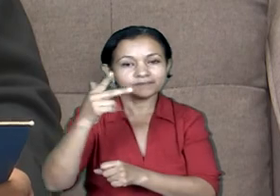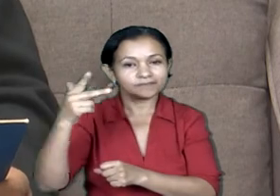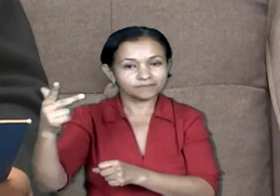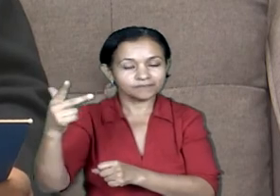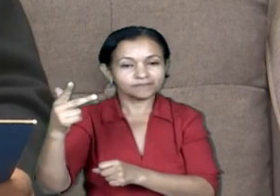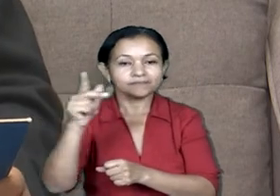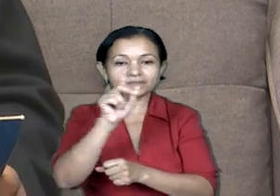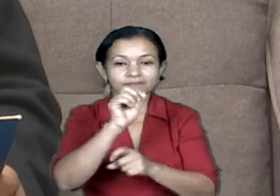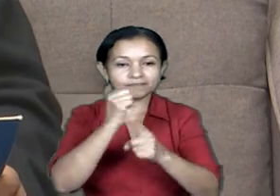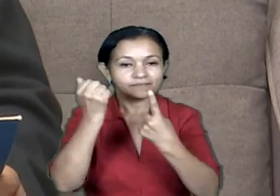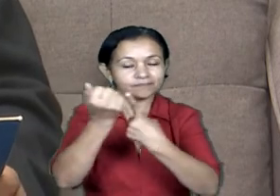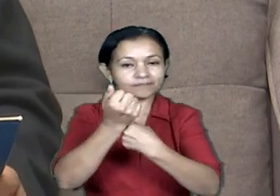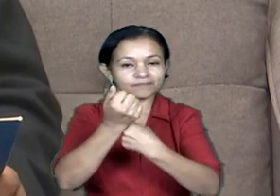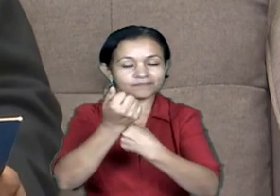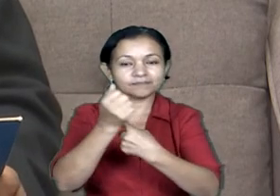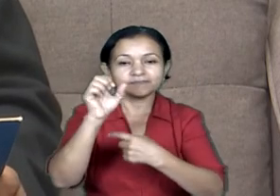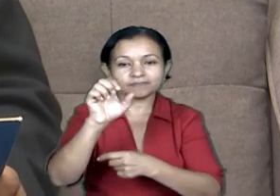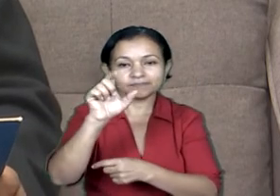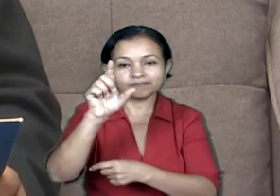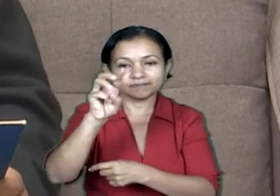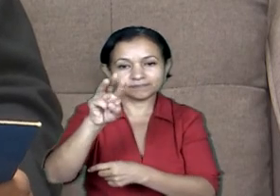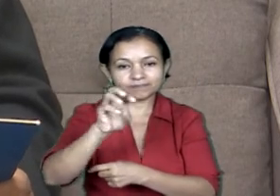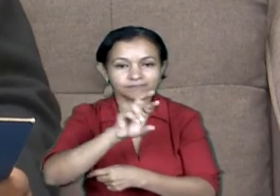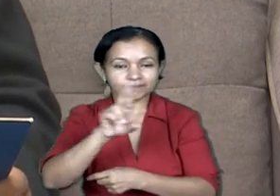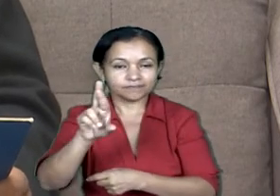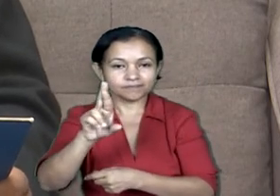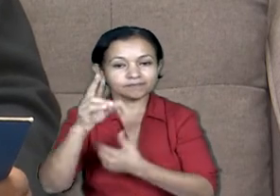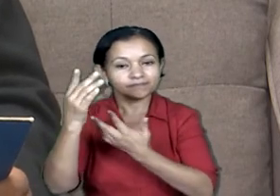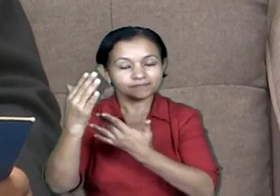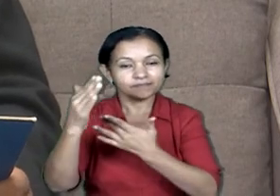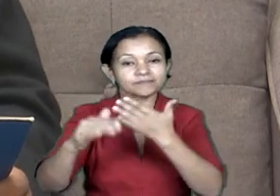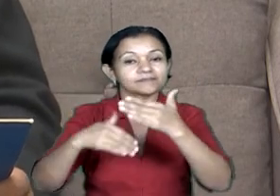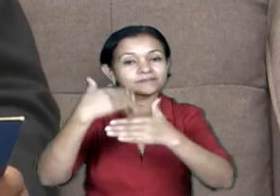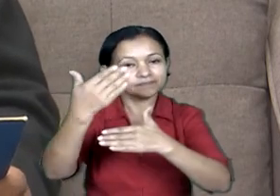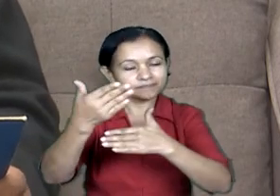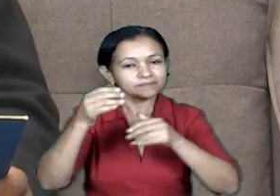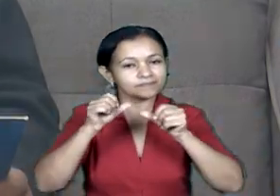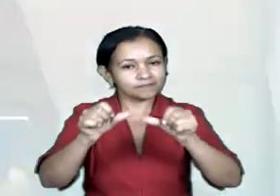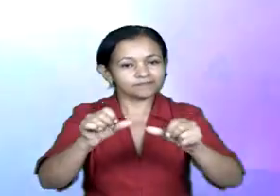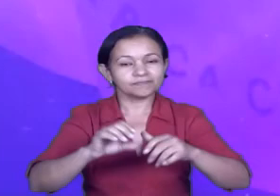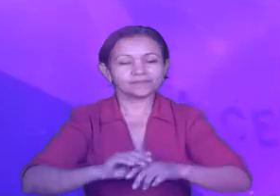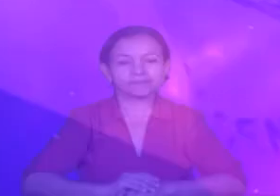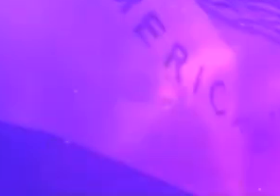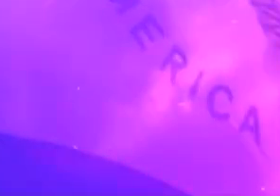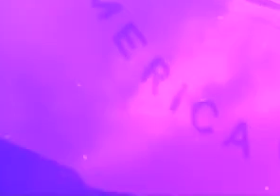el canal de la Asamblea Nacional. Estuvo con ustedes Elmer Marcia y les esperamos en nuestra próxima edición.